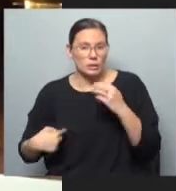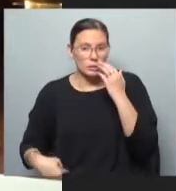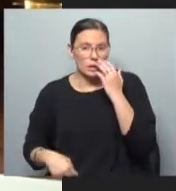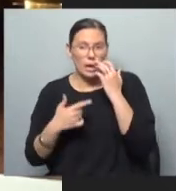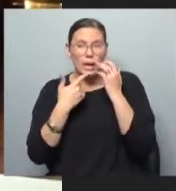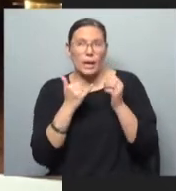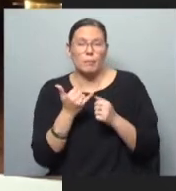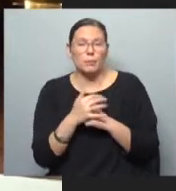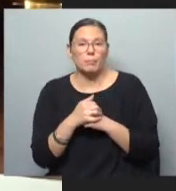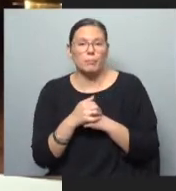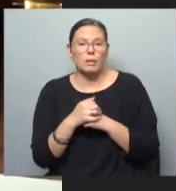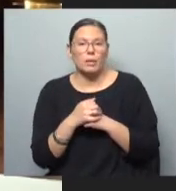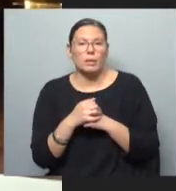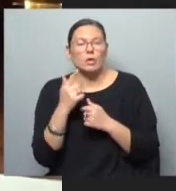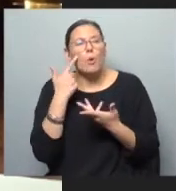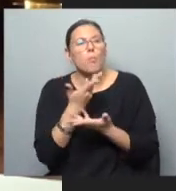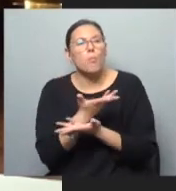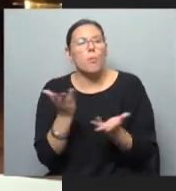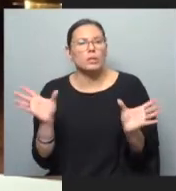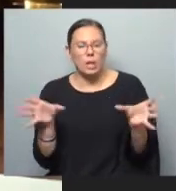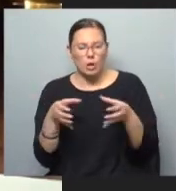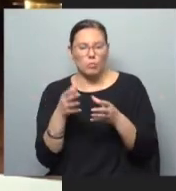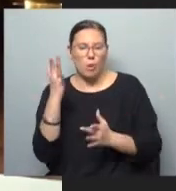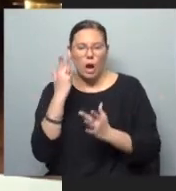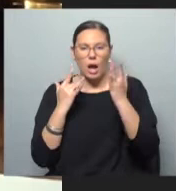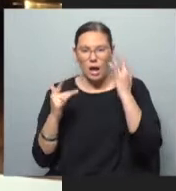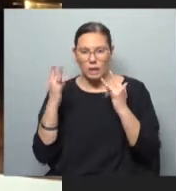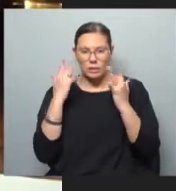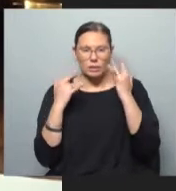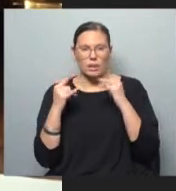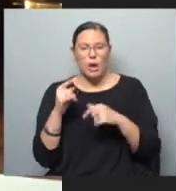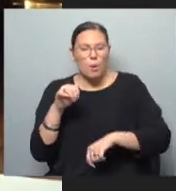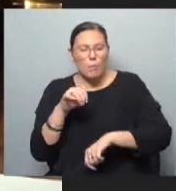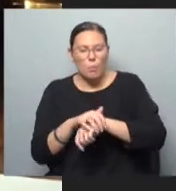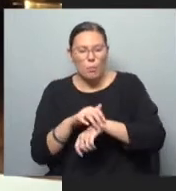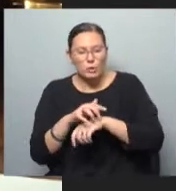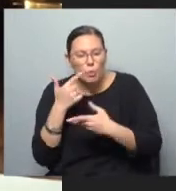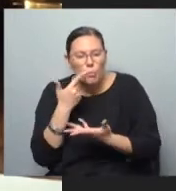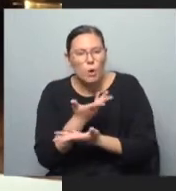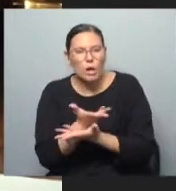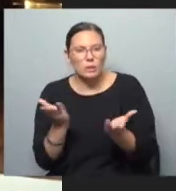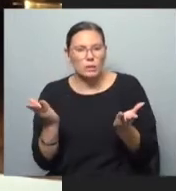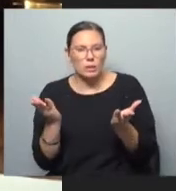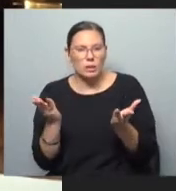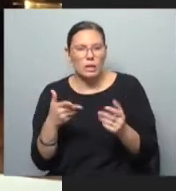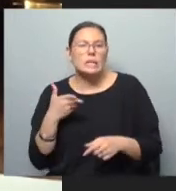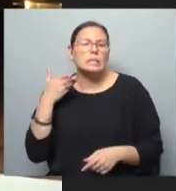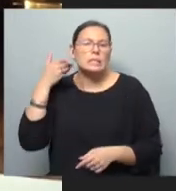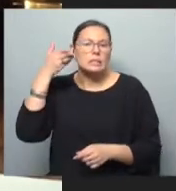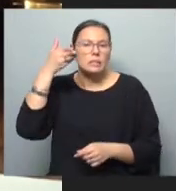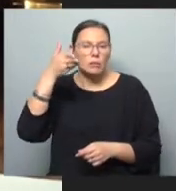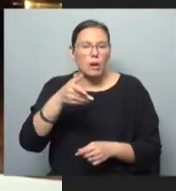un ejemplo, si hay una muestra colectiva de arte, el momento de la muestra es si va